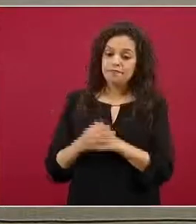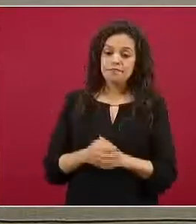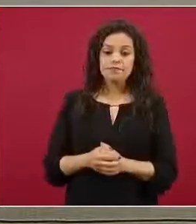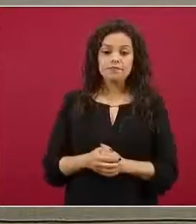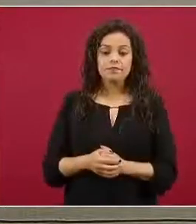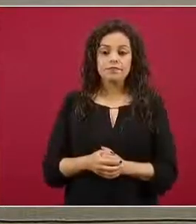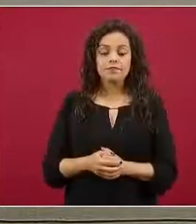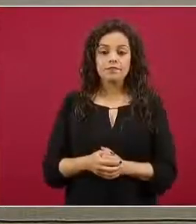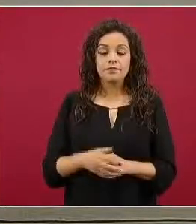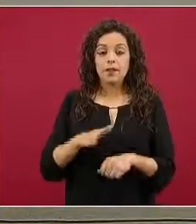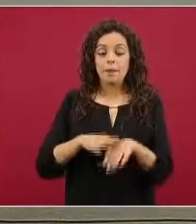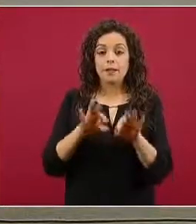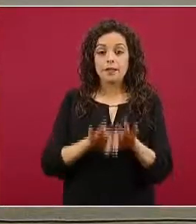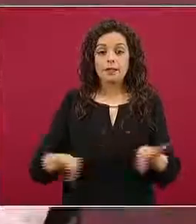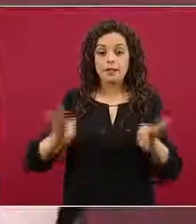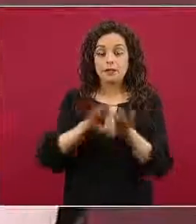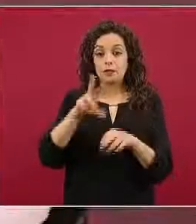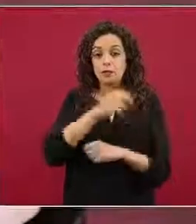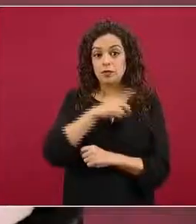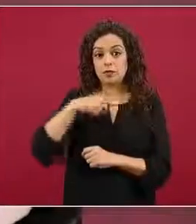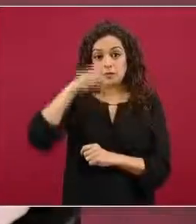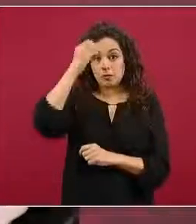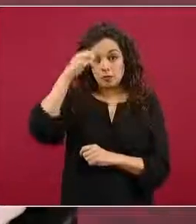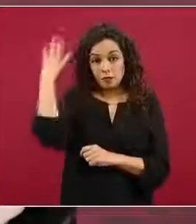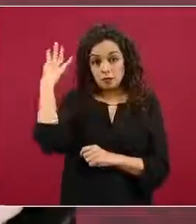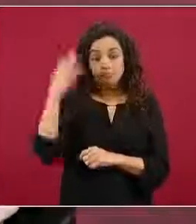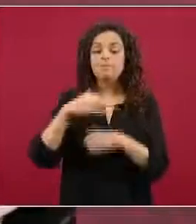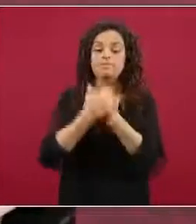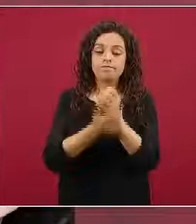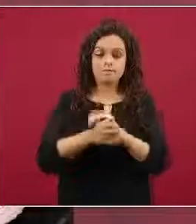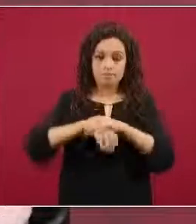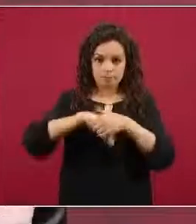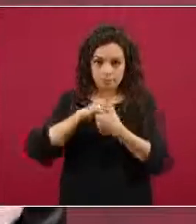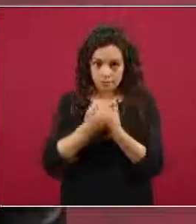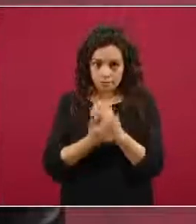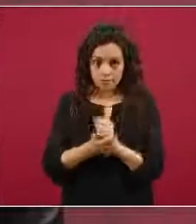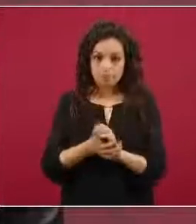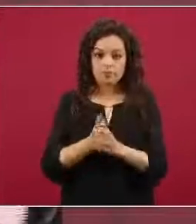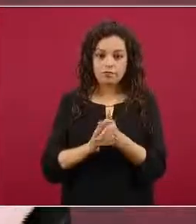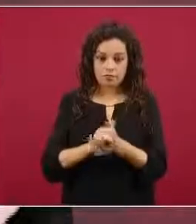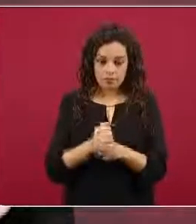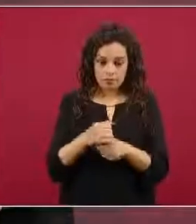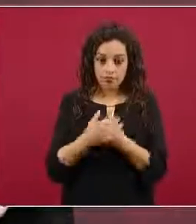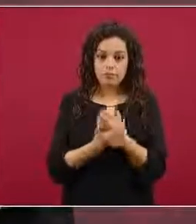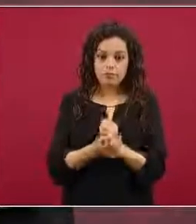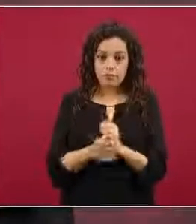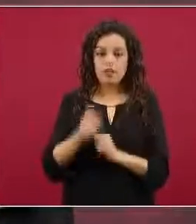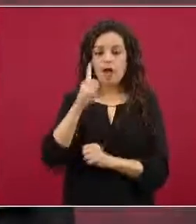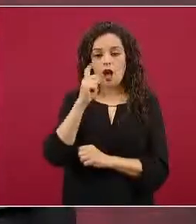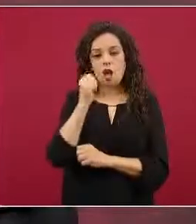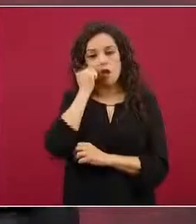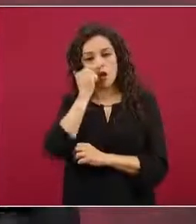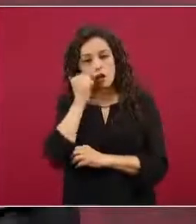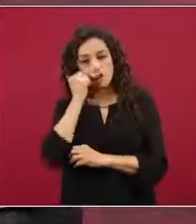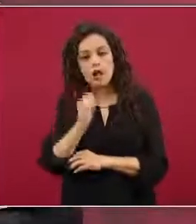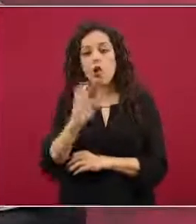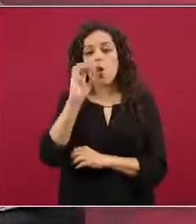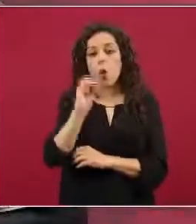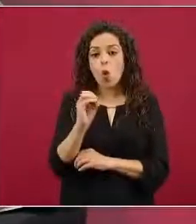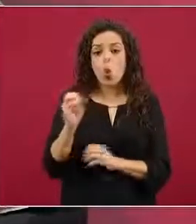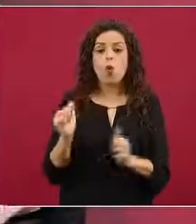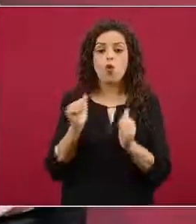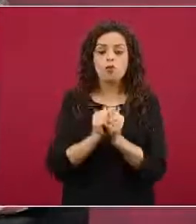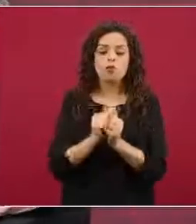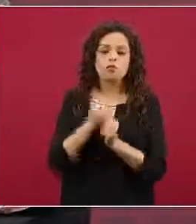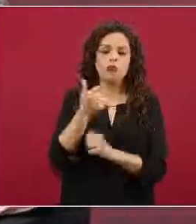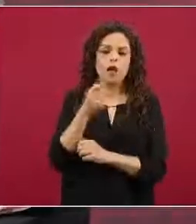y lo más importante, no se olviden, higiene de manos, ya sea con agua y jabón o con una solución